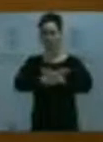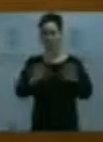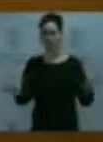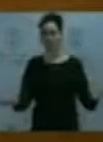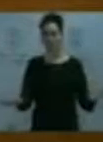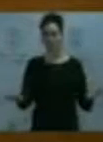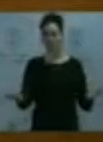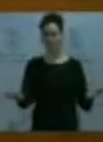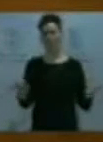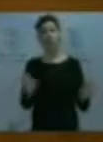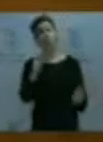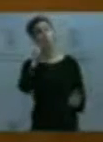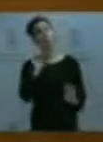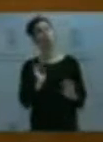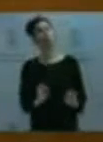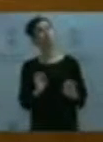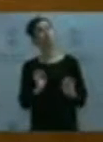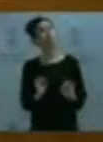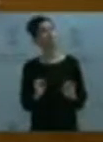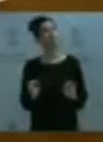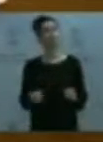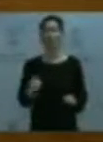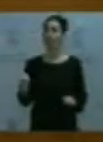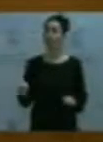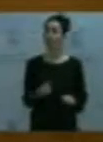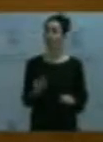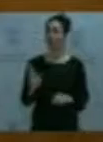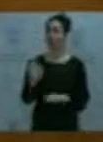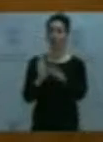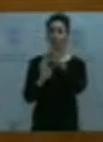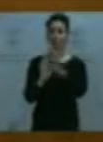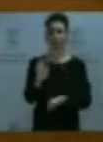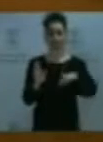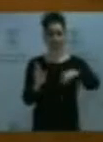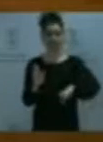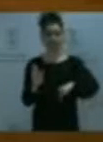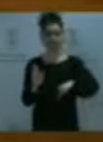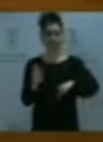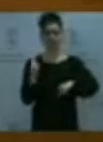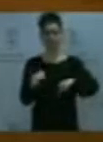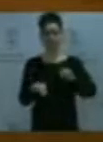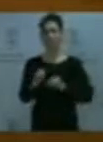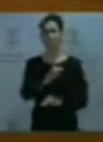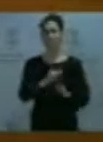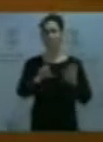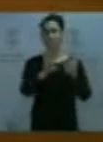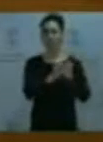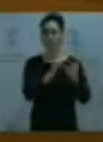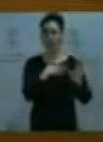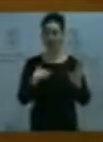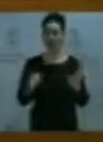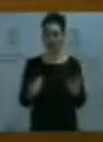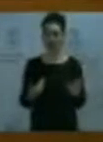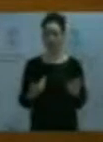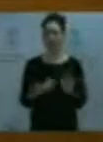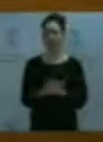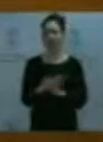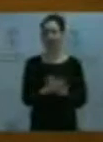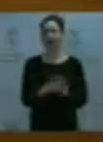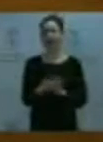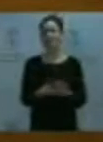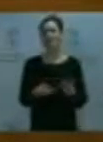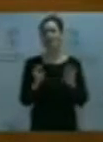nosotros planteamos hoy a través de esta modificación legislativa dicen, en una parte del plan demográfico, creo recordar